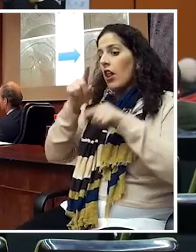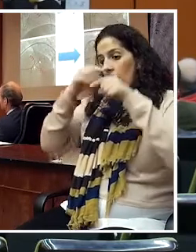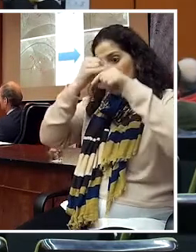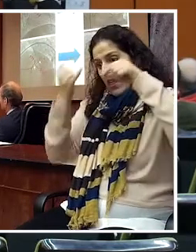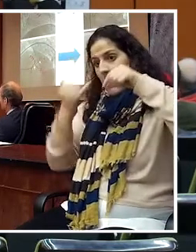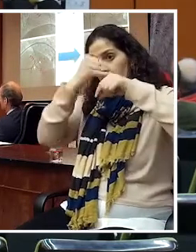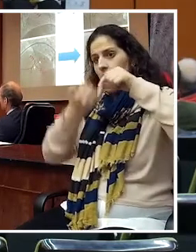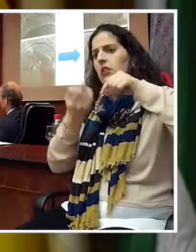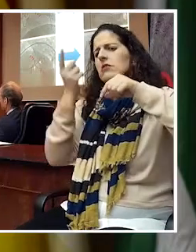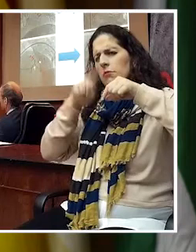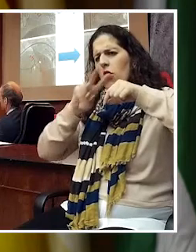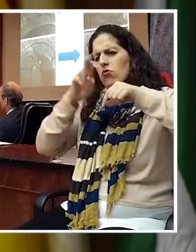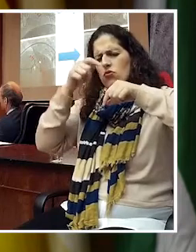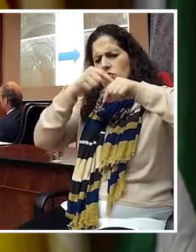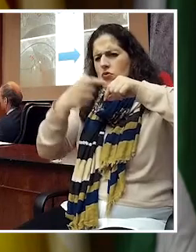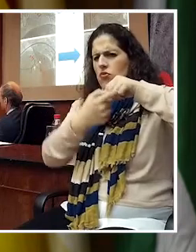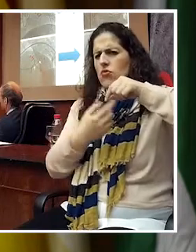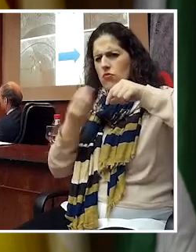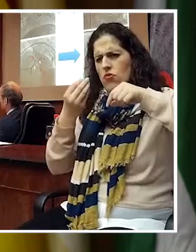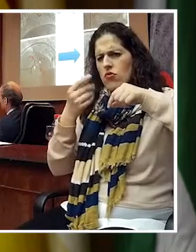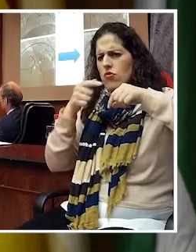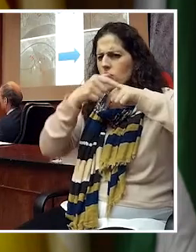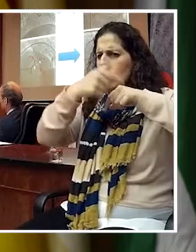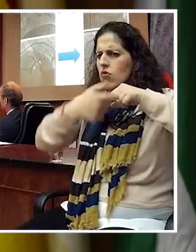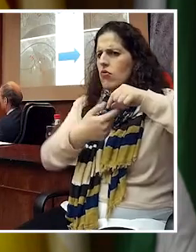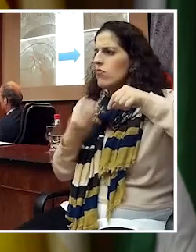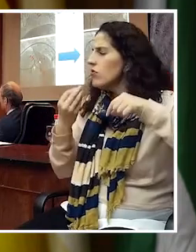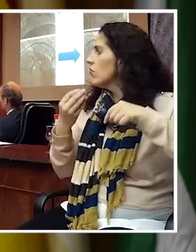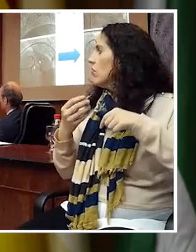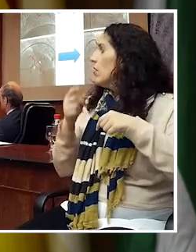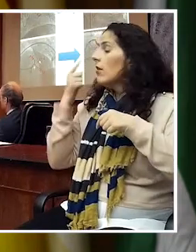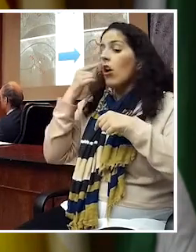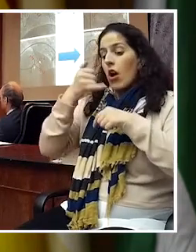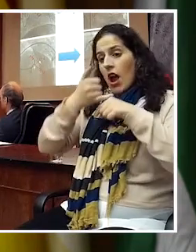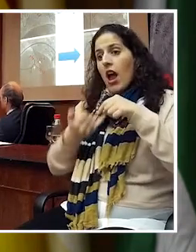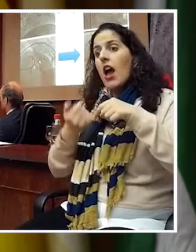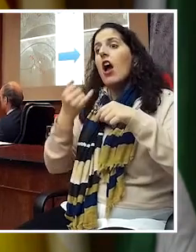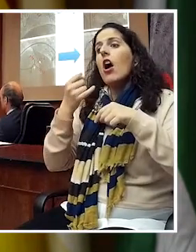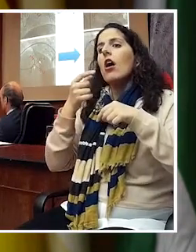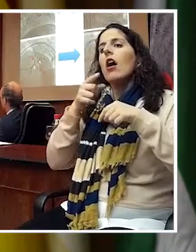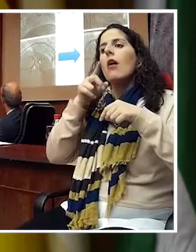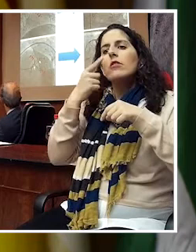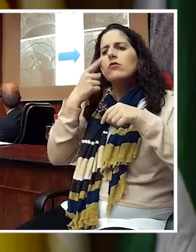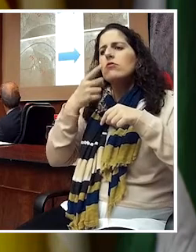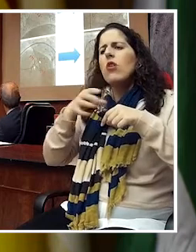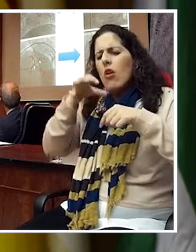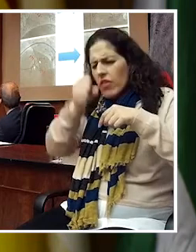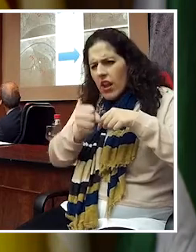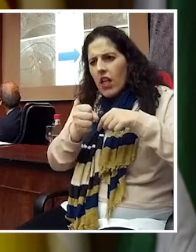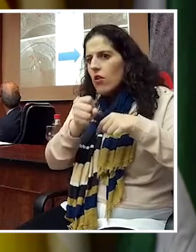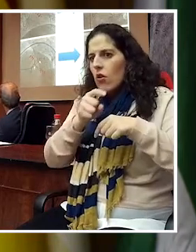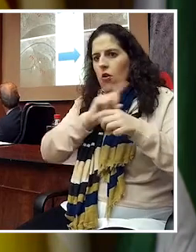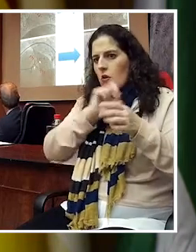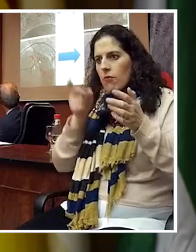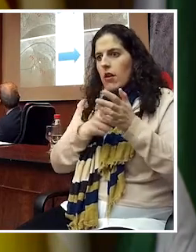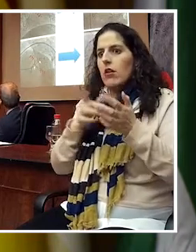coronario también tenía una lesión, también en el romo mediano, pero esta lesión que tenía, esta arteria, 2 lesiones críticas, se obstruyó